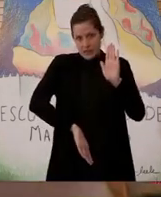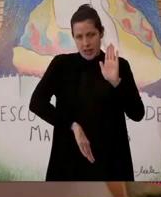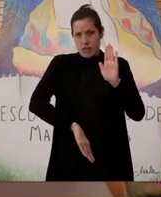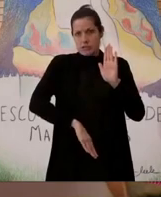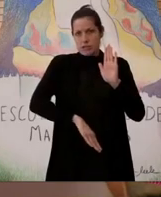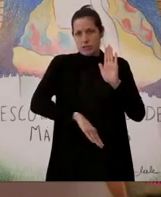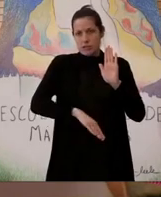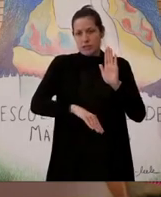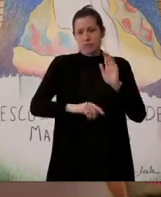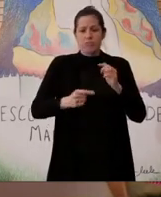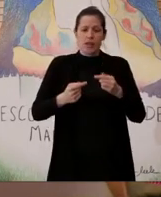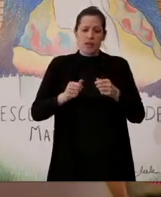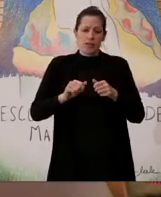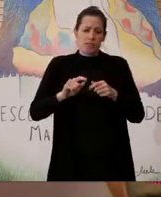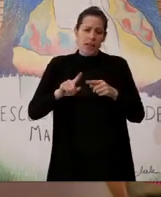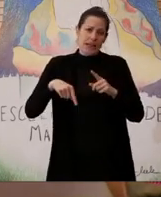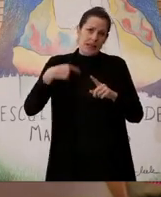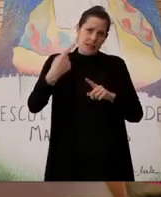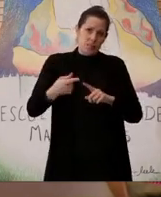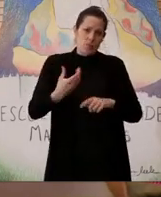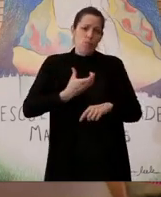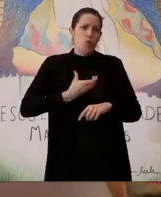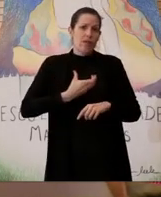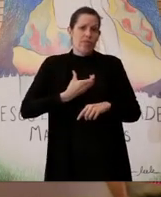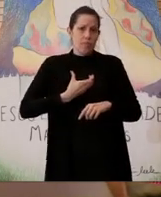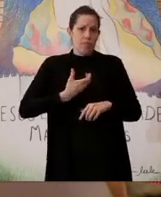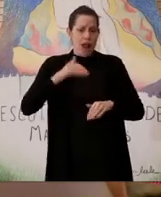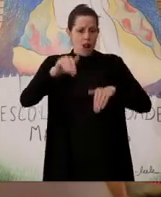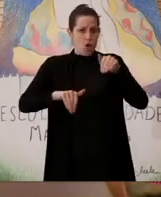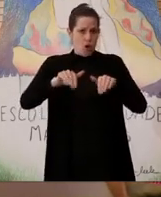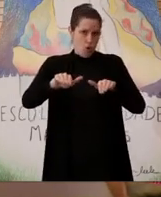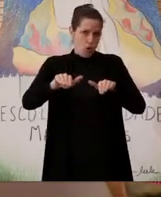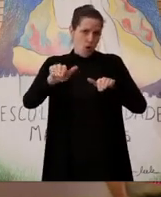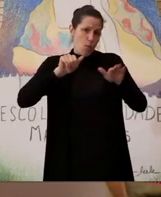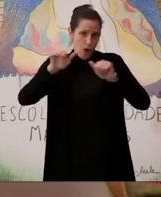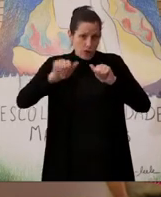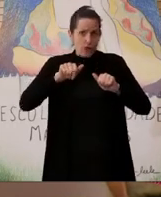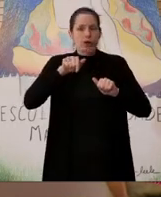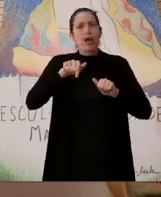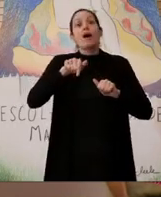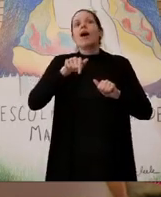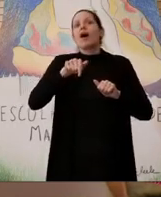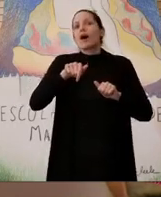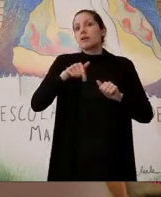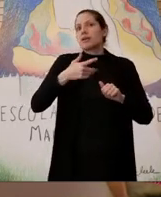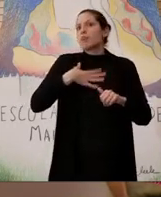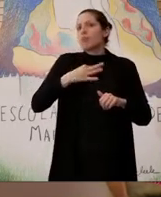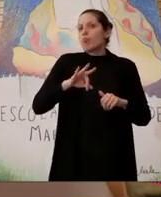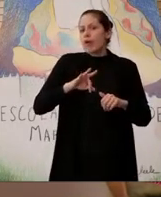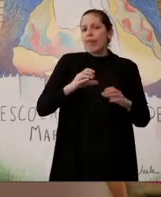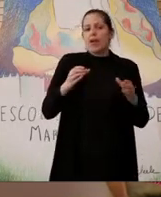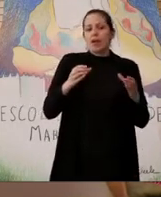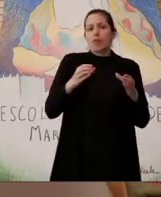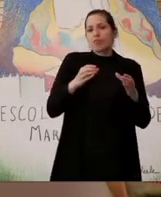próxima convocatoria municipal las organizaciones políticas descargas como supongo que acontecerá en otras